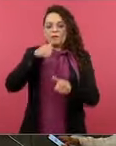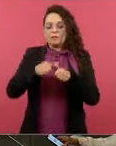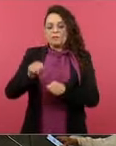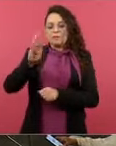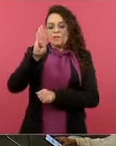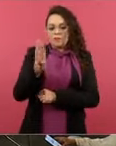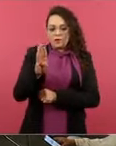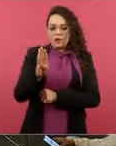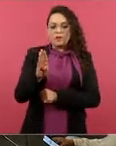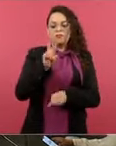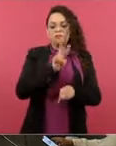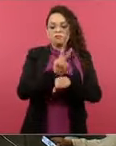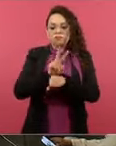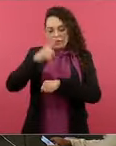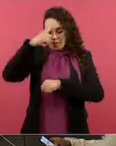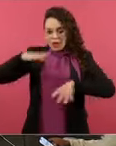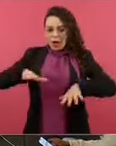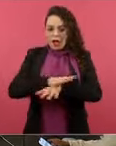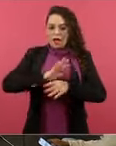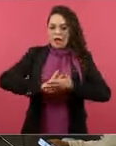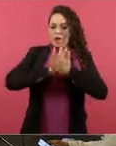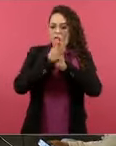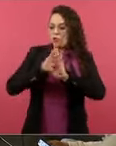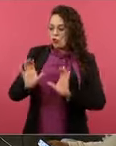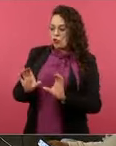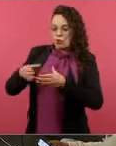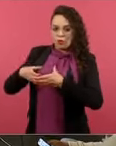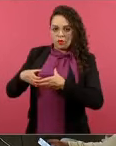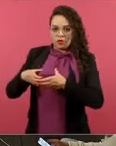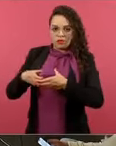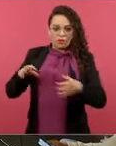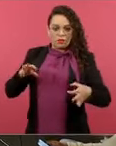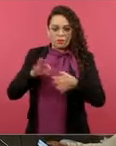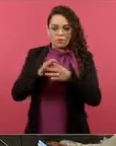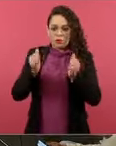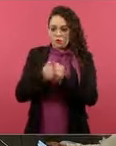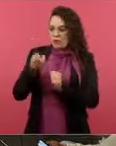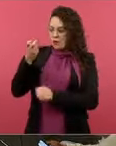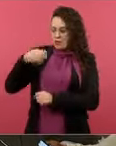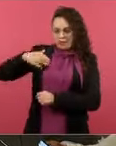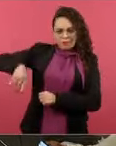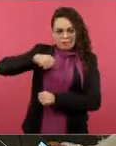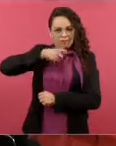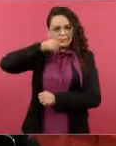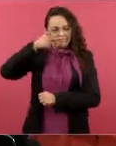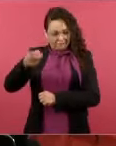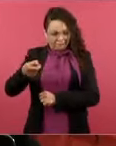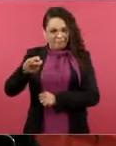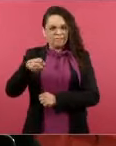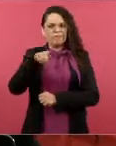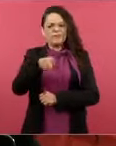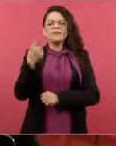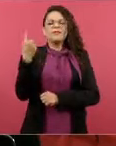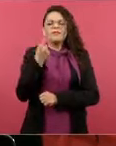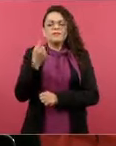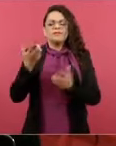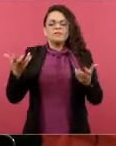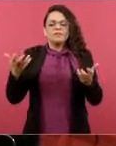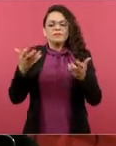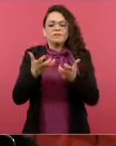Comunitario, pertenece, reitero, a este campo formativo y los ejes articuladores en los que se trabaja y nos